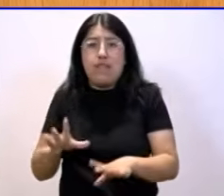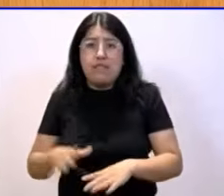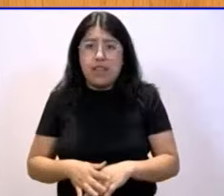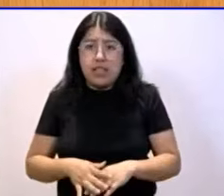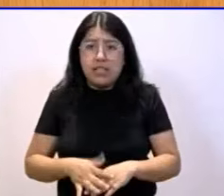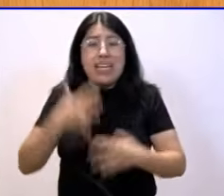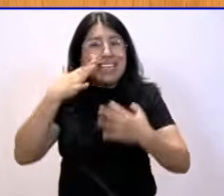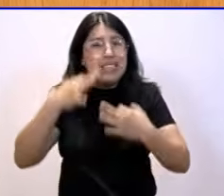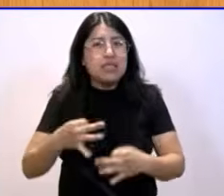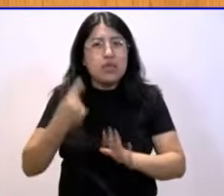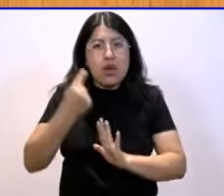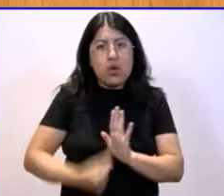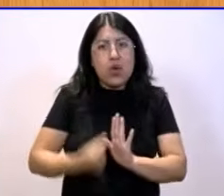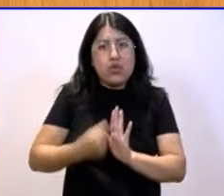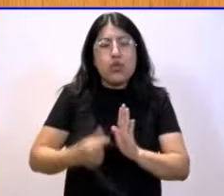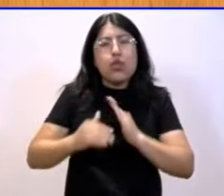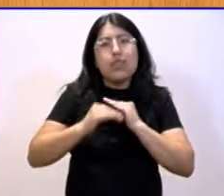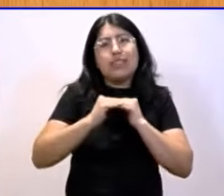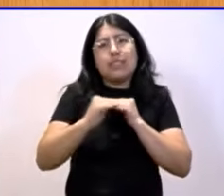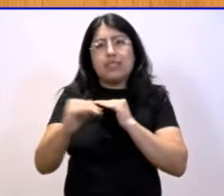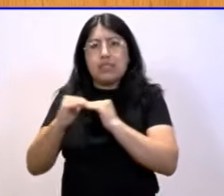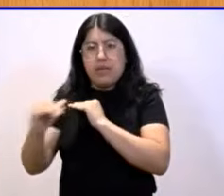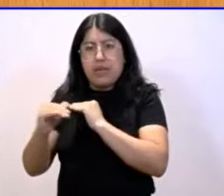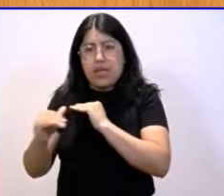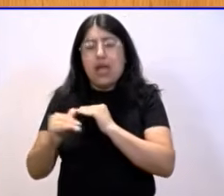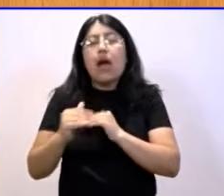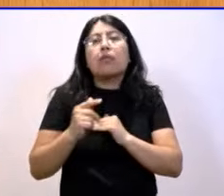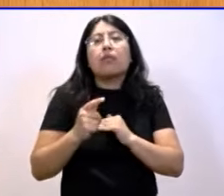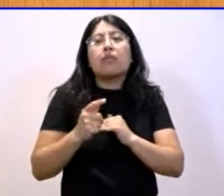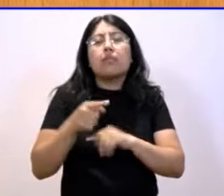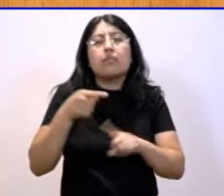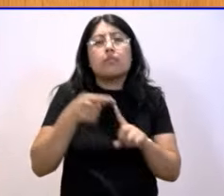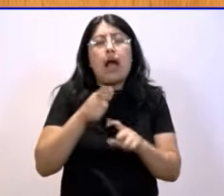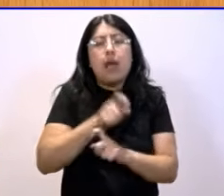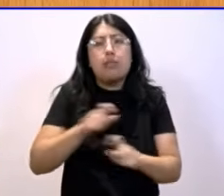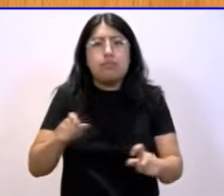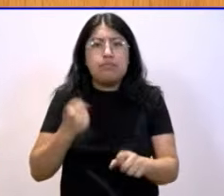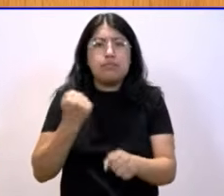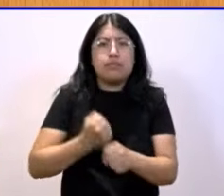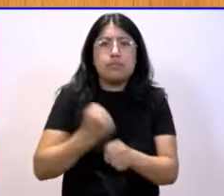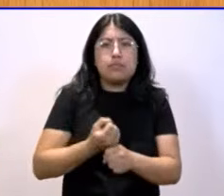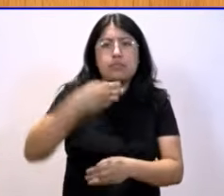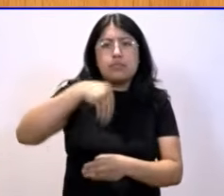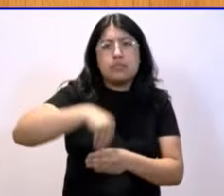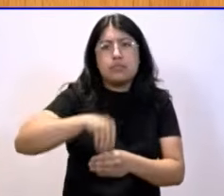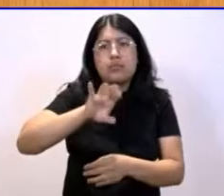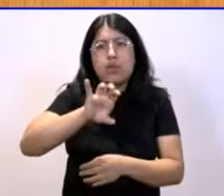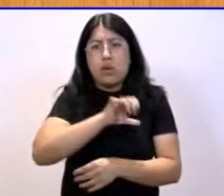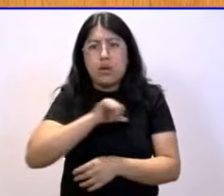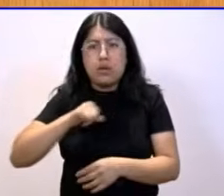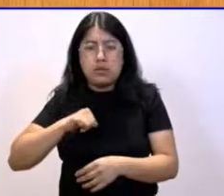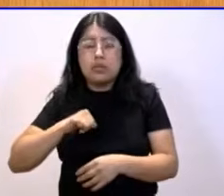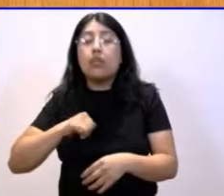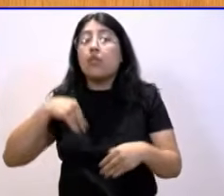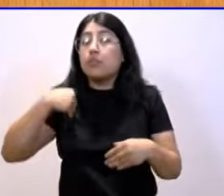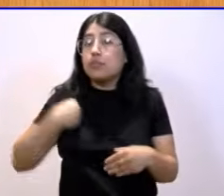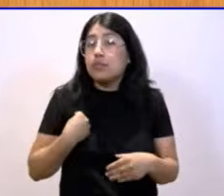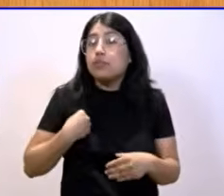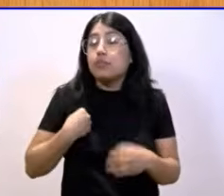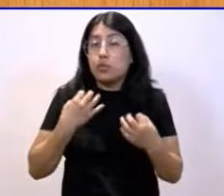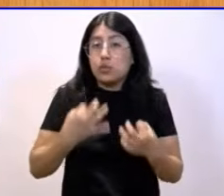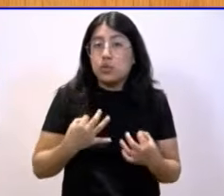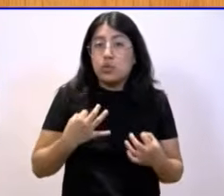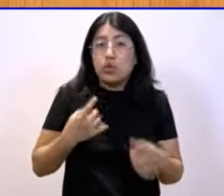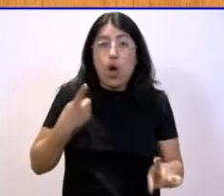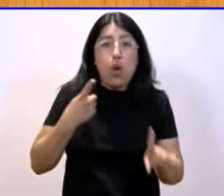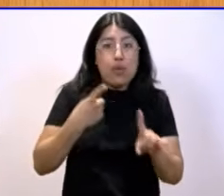unas condiciones de estabilidad al personal que trabaja en nuestra comunidad autónoma y que es precisamente, bueno, pues la